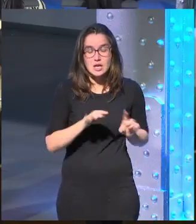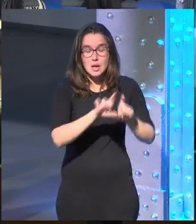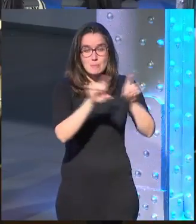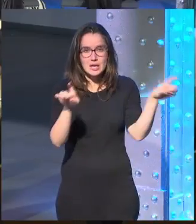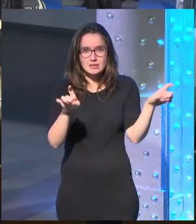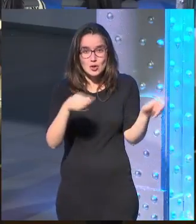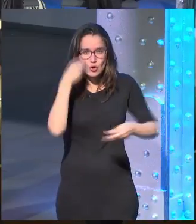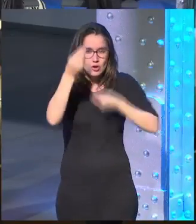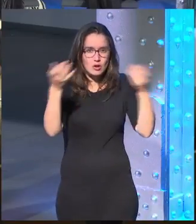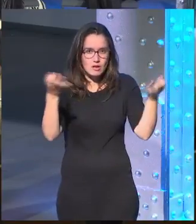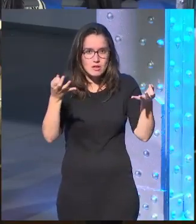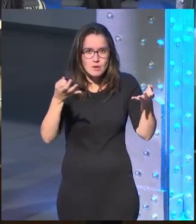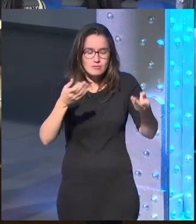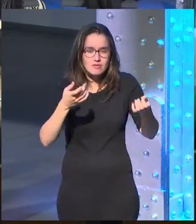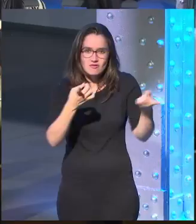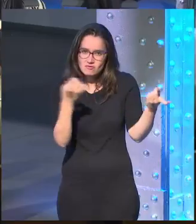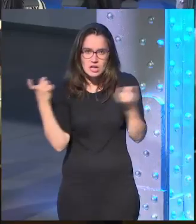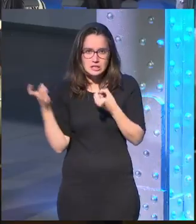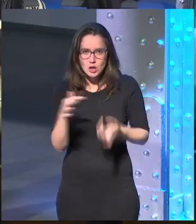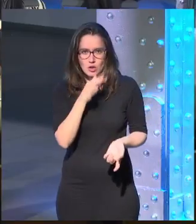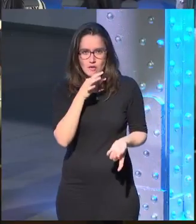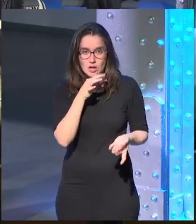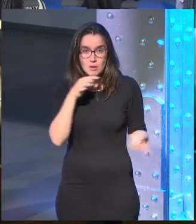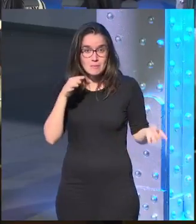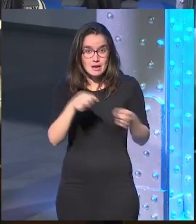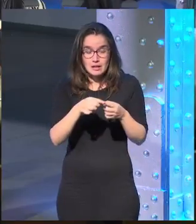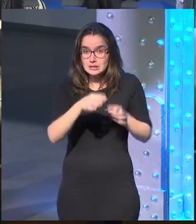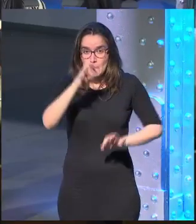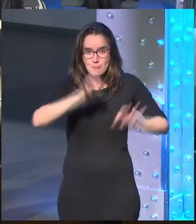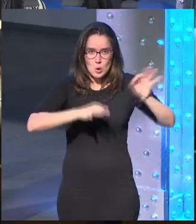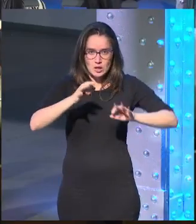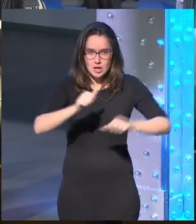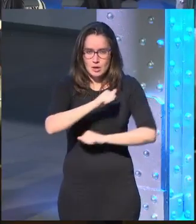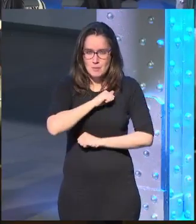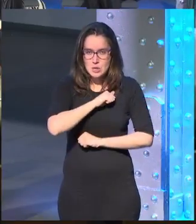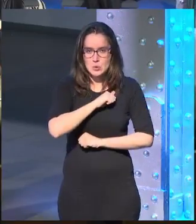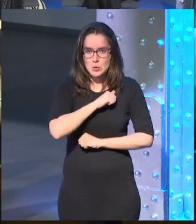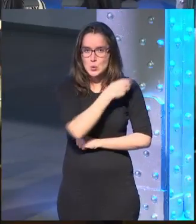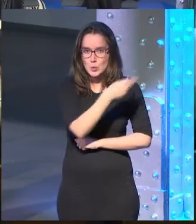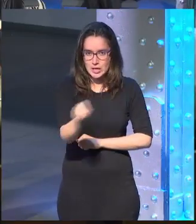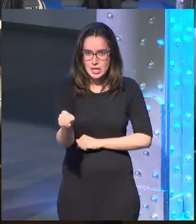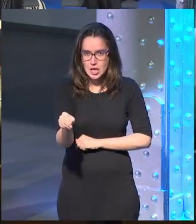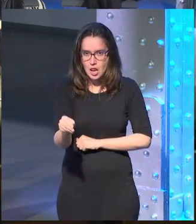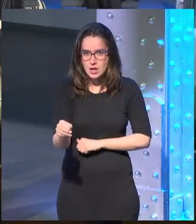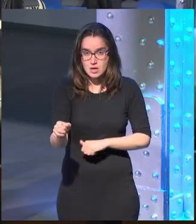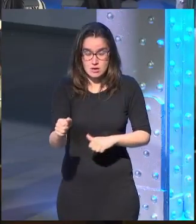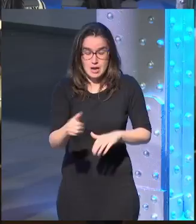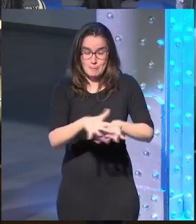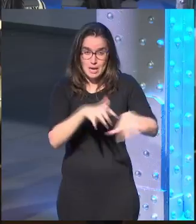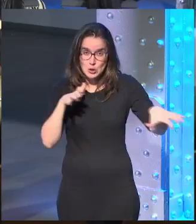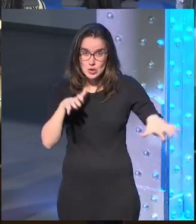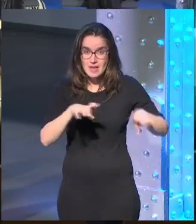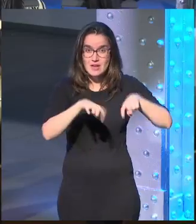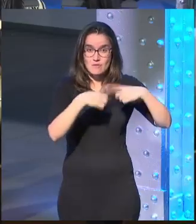empresa, creo que tenemos mucho por hacer para que esta gran tasa de desempleo juvenil y gran parte de ellos